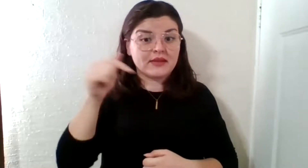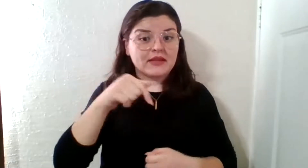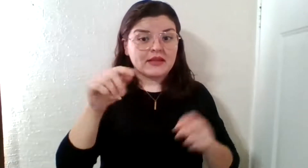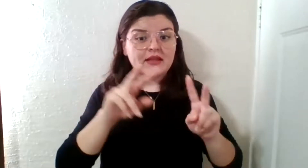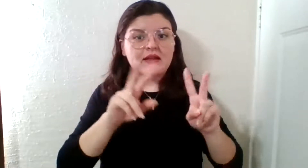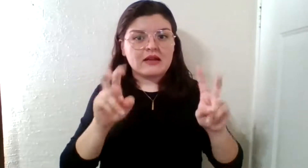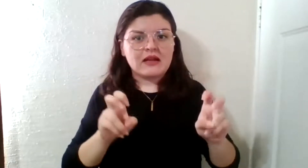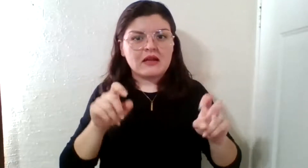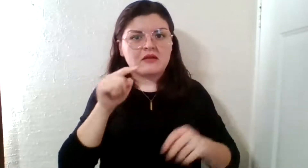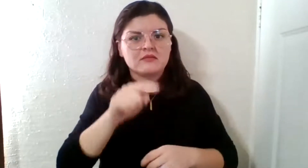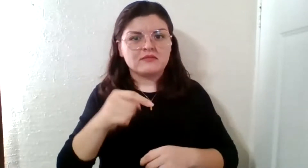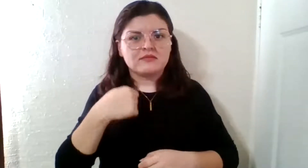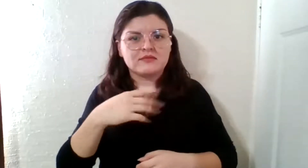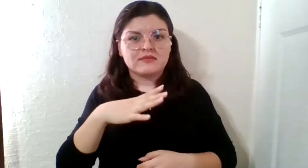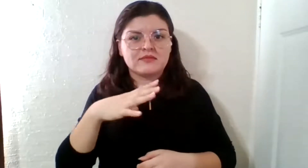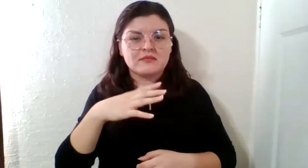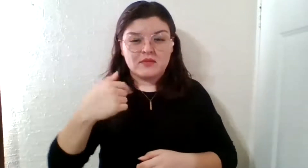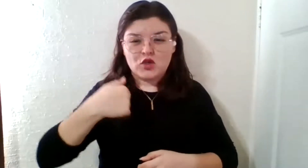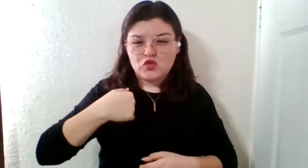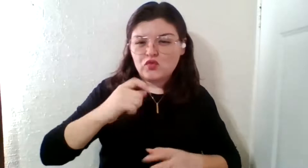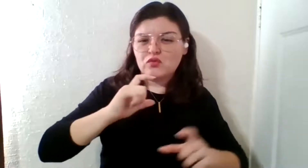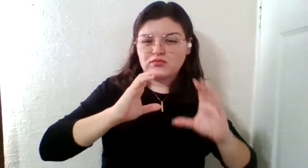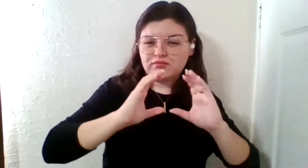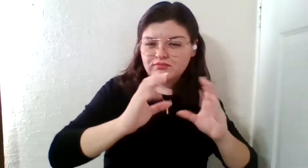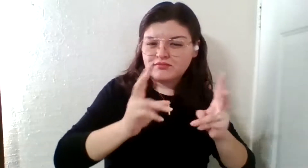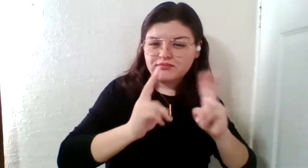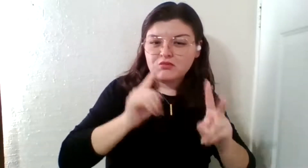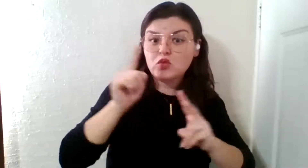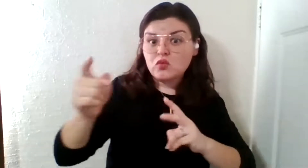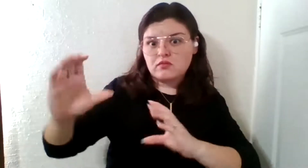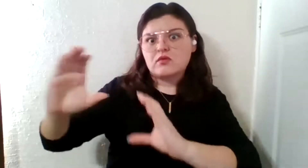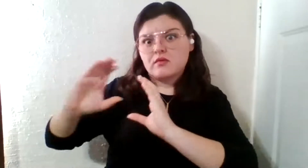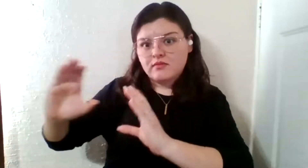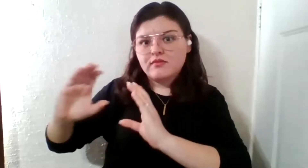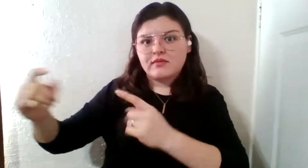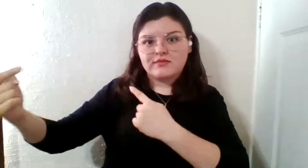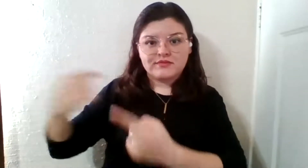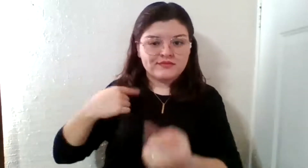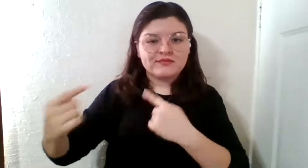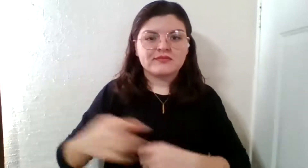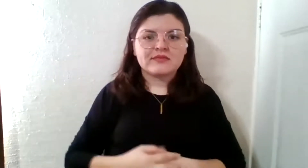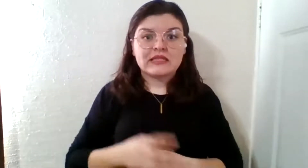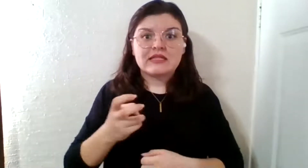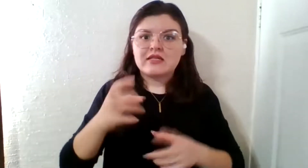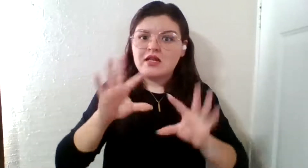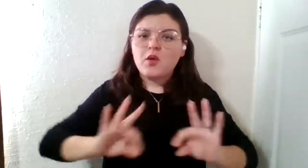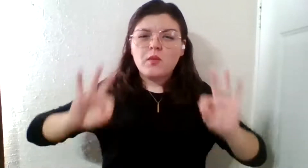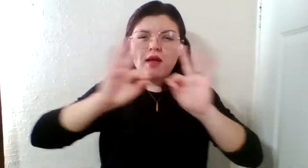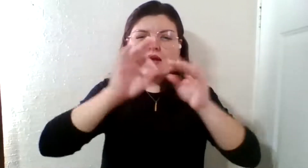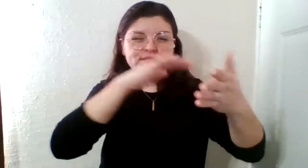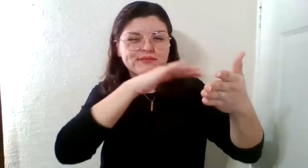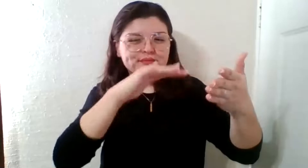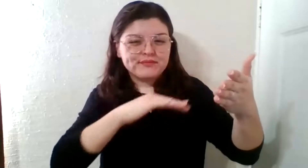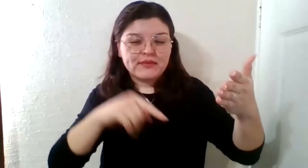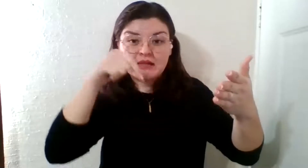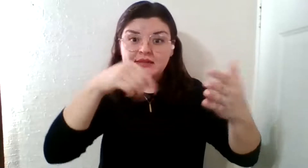aquí por este tema de yo te cuento, tú me cuidas. Algo bien importante es poder rescatar la lectura. Esa es la intención de que estamos en